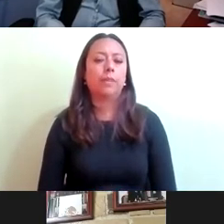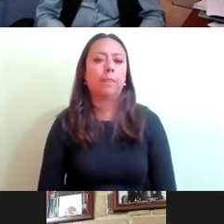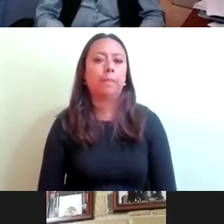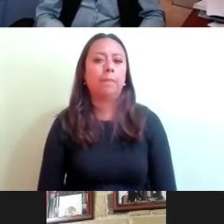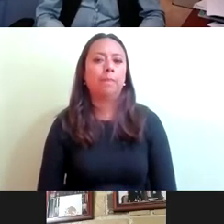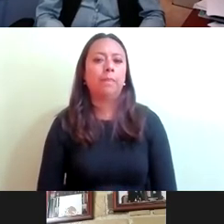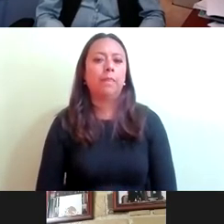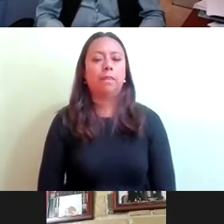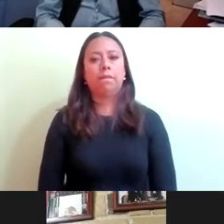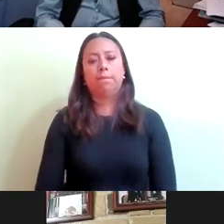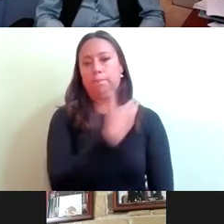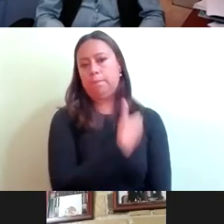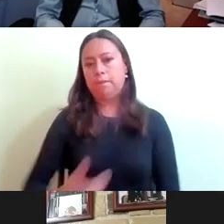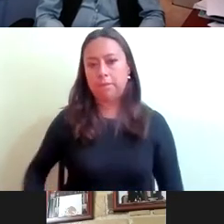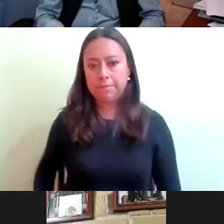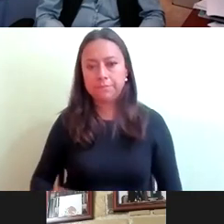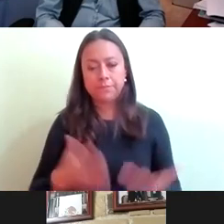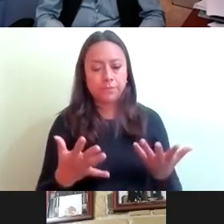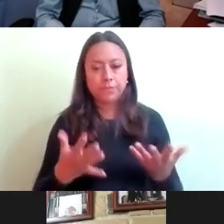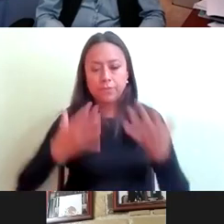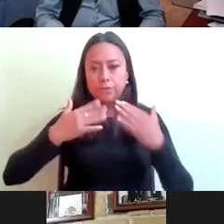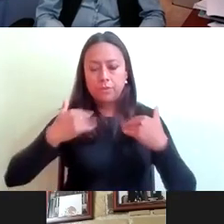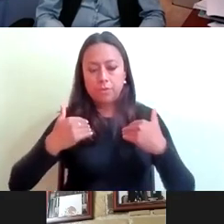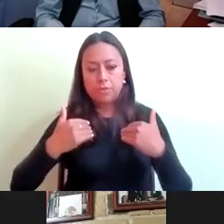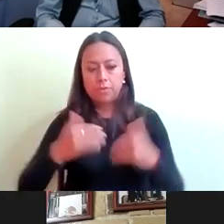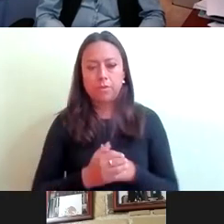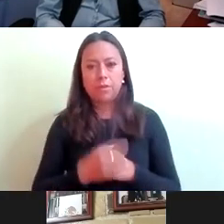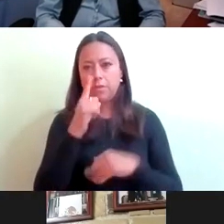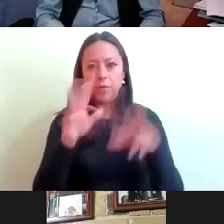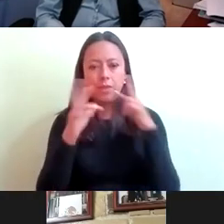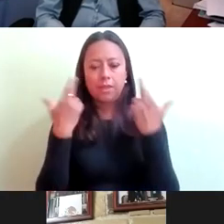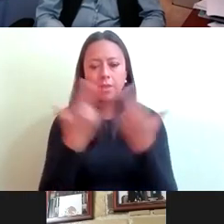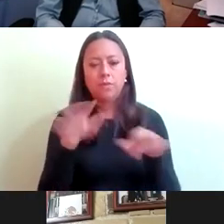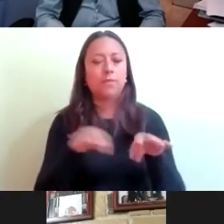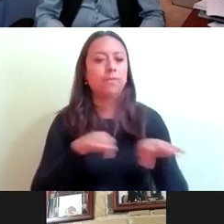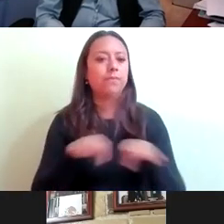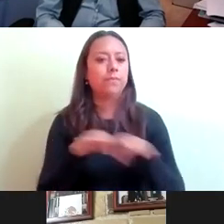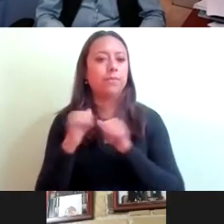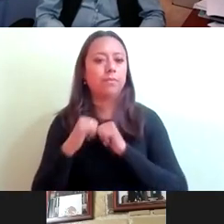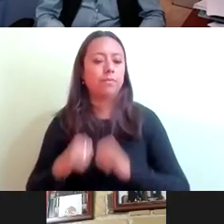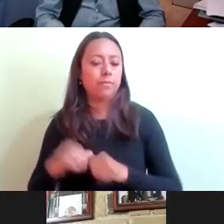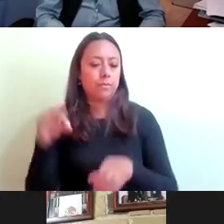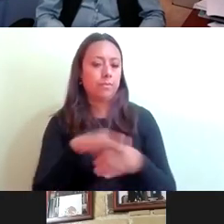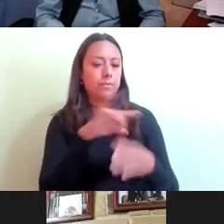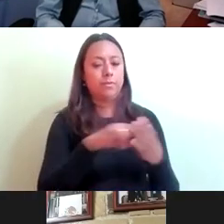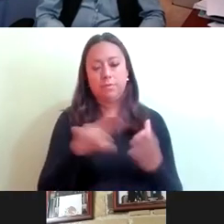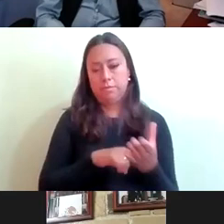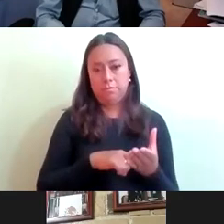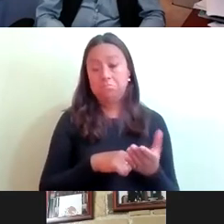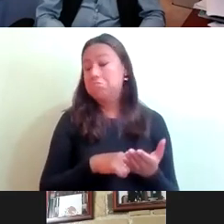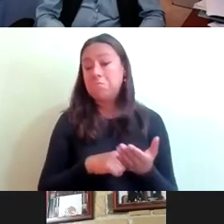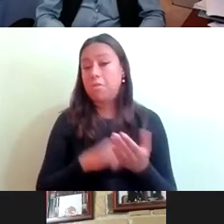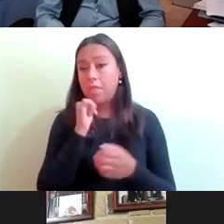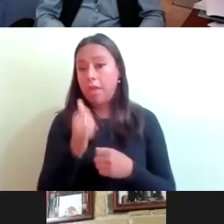presidencia no tuvo a bien organizar una reunión de trabajo con las autoridades electorales y no tenemos más